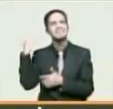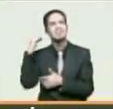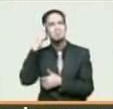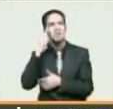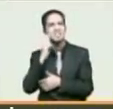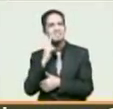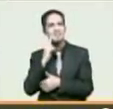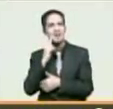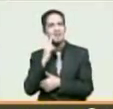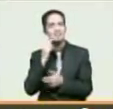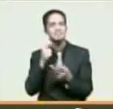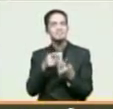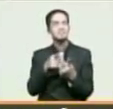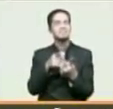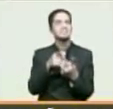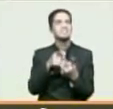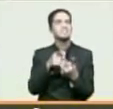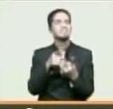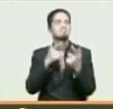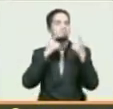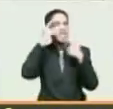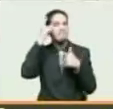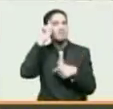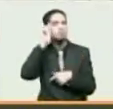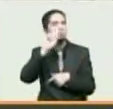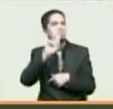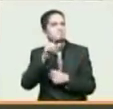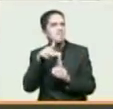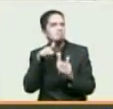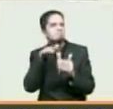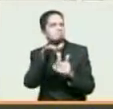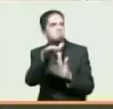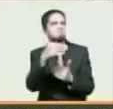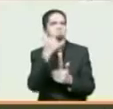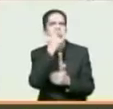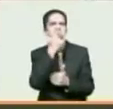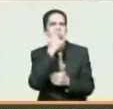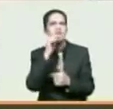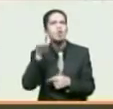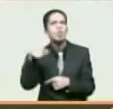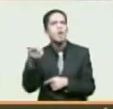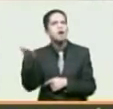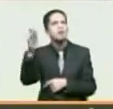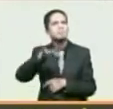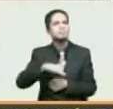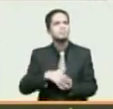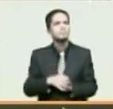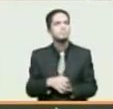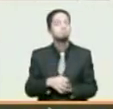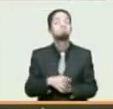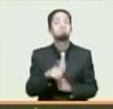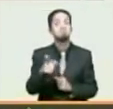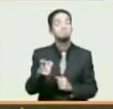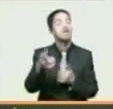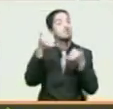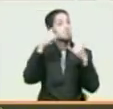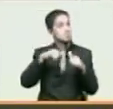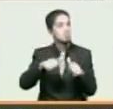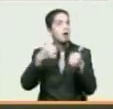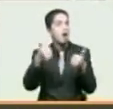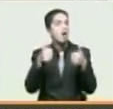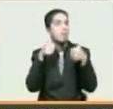11 de abril. Pero él no sabía lo que iba a ocurrir luego que nos dejó. Y mira que te han salido buenos tus hijos, comandante